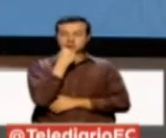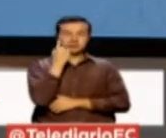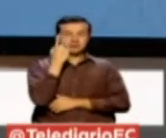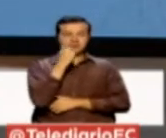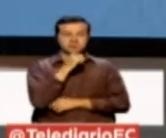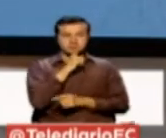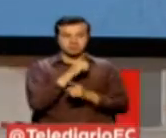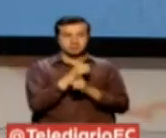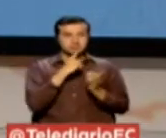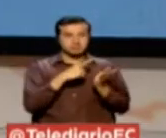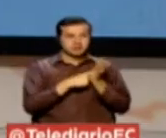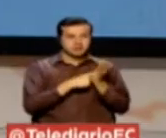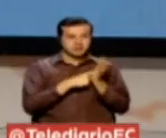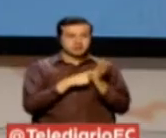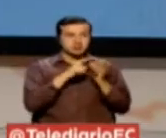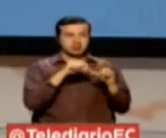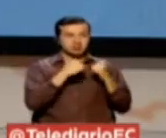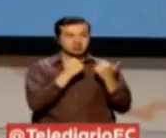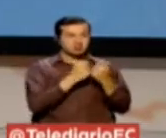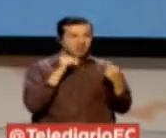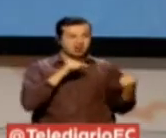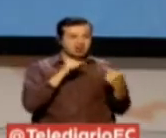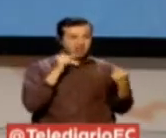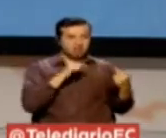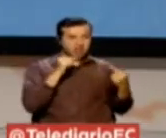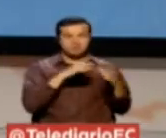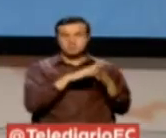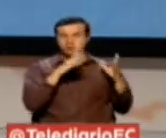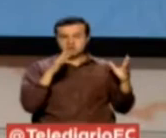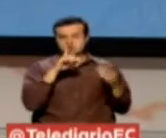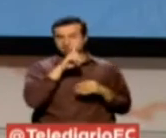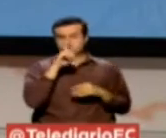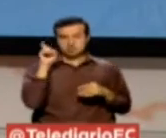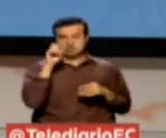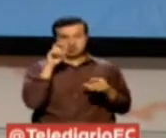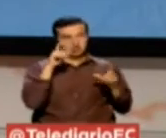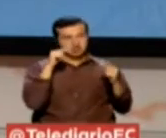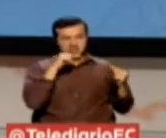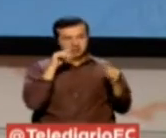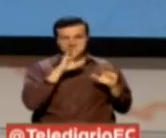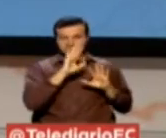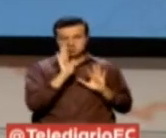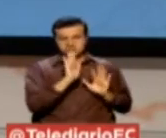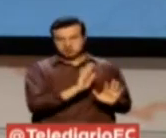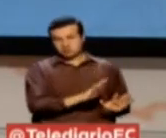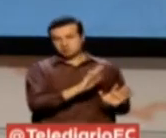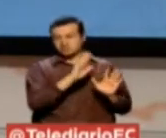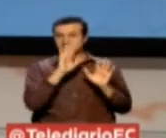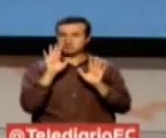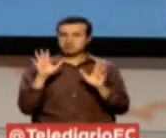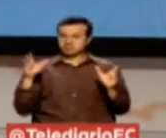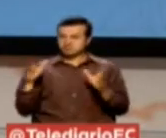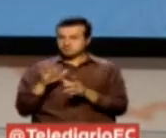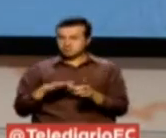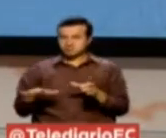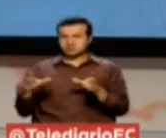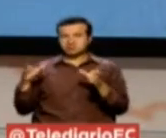vez de discutir y pelear con la Asamblea, donde hay más de 100 voces, simplemente